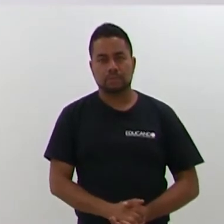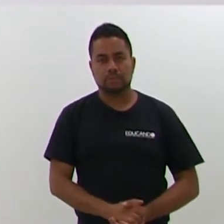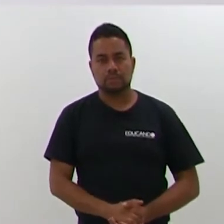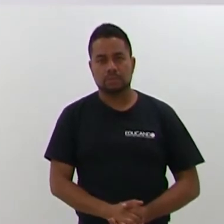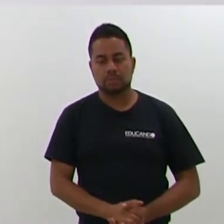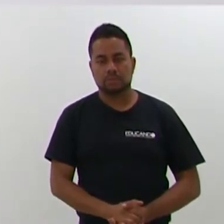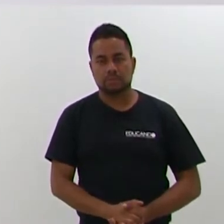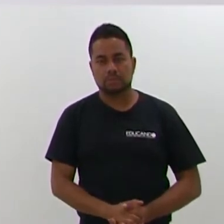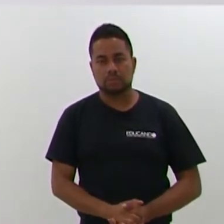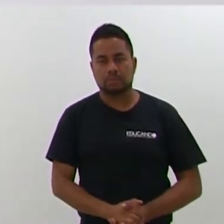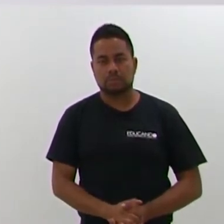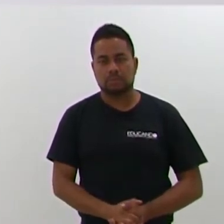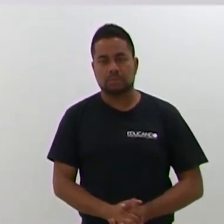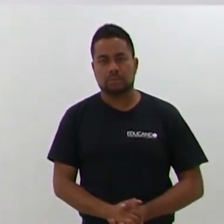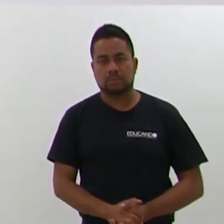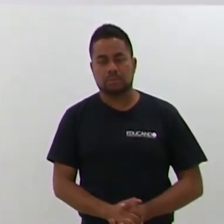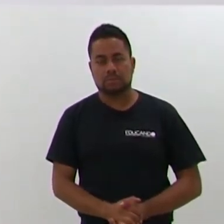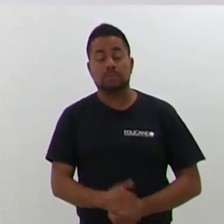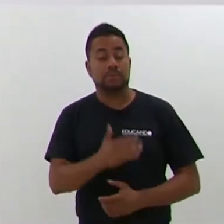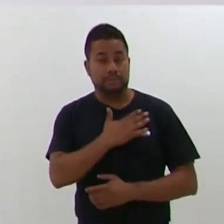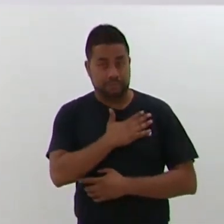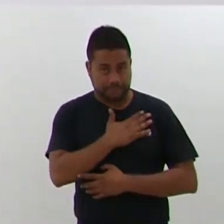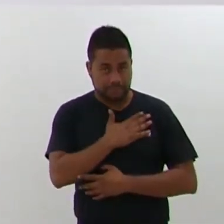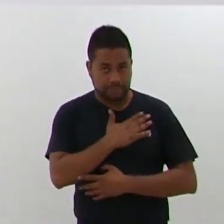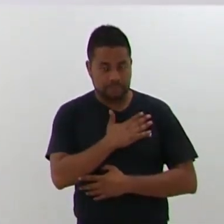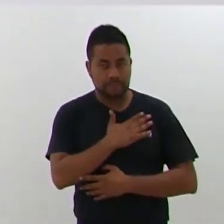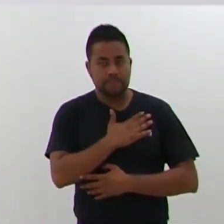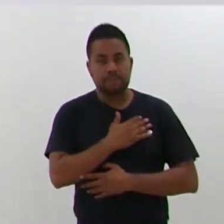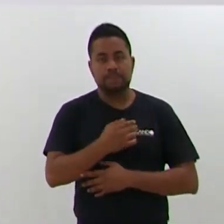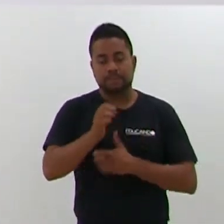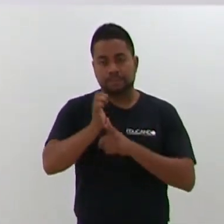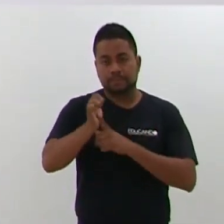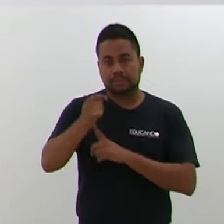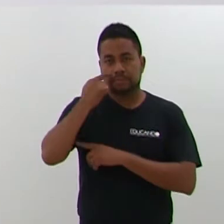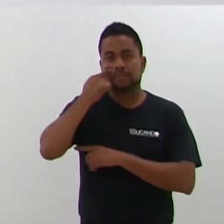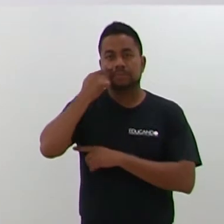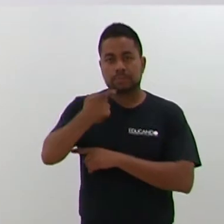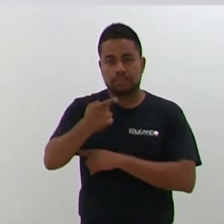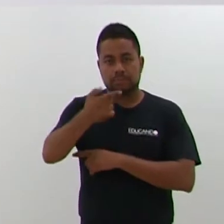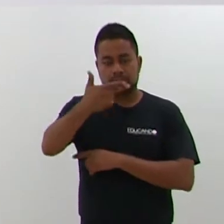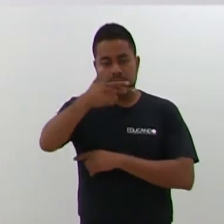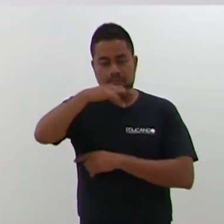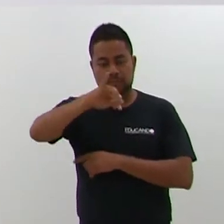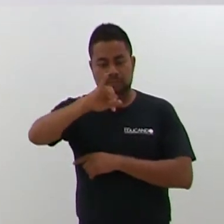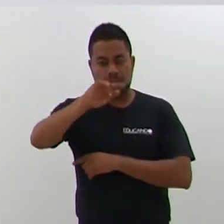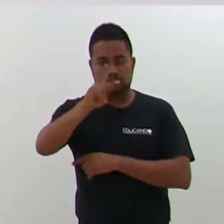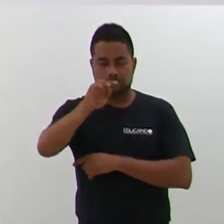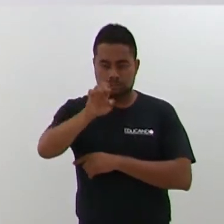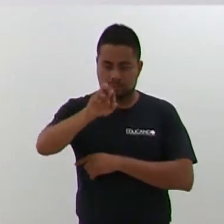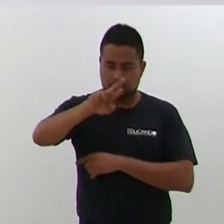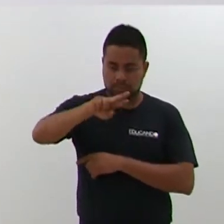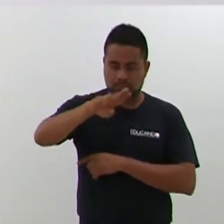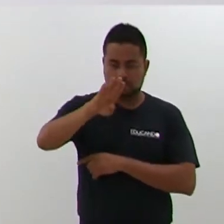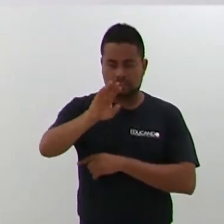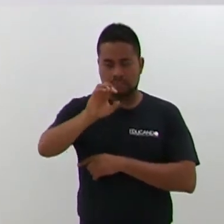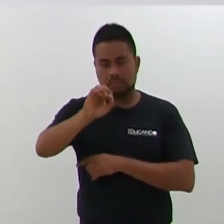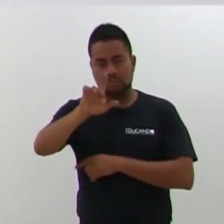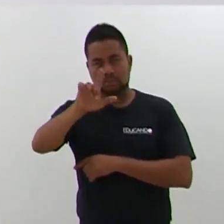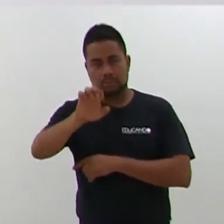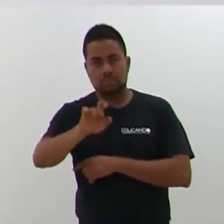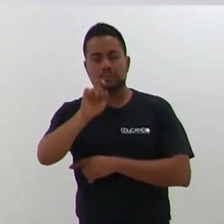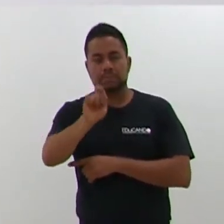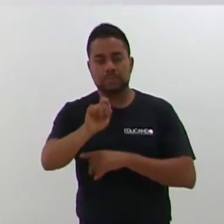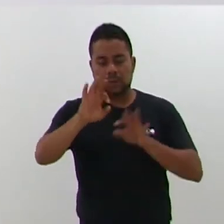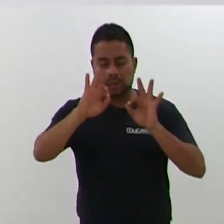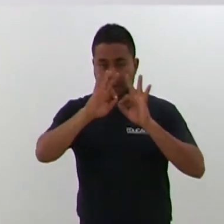Hipérbole. Bueno, entonces, fíjense bien, hipérbole. Hipérbole es una